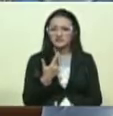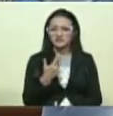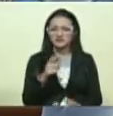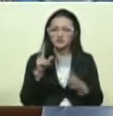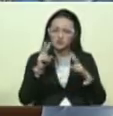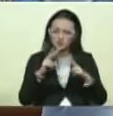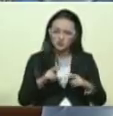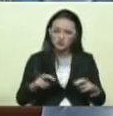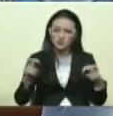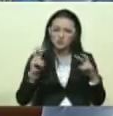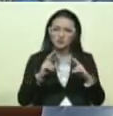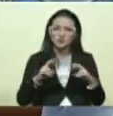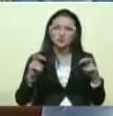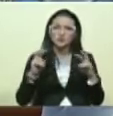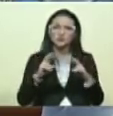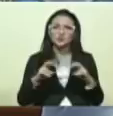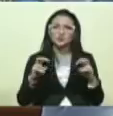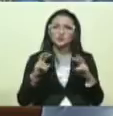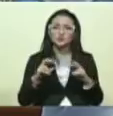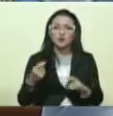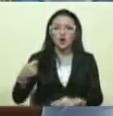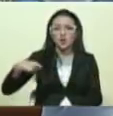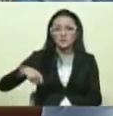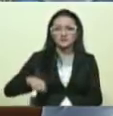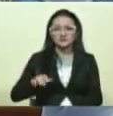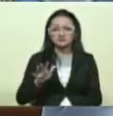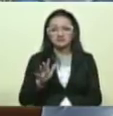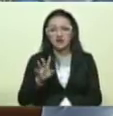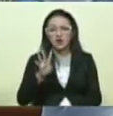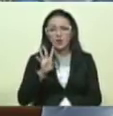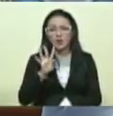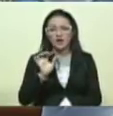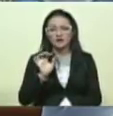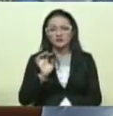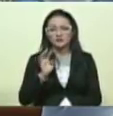judicial, revela la comisión de al menos 4 delitos